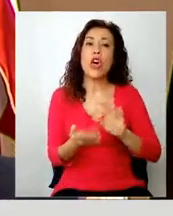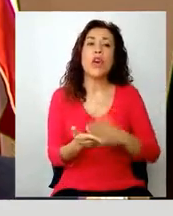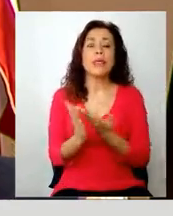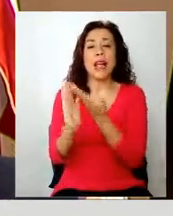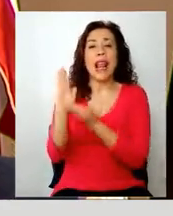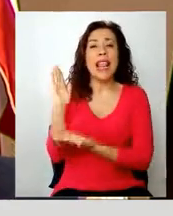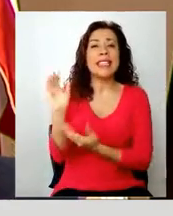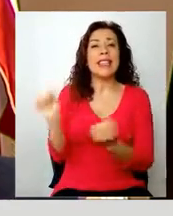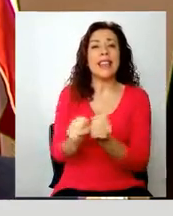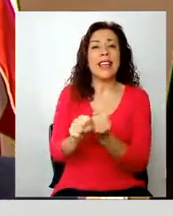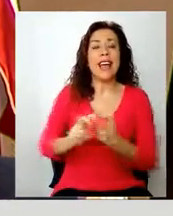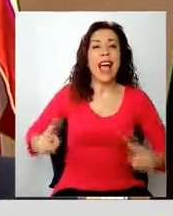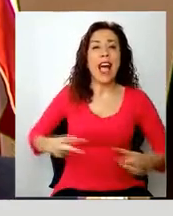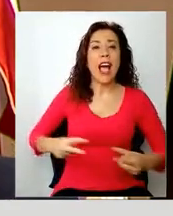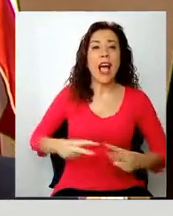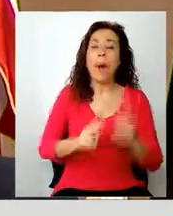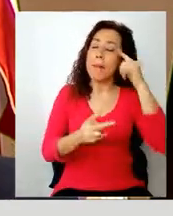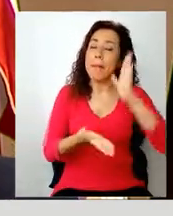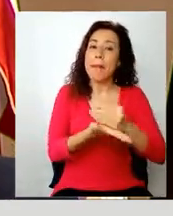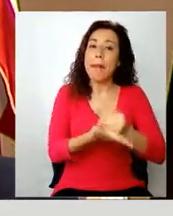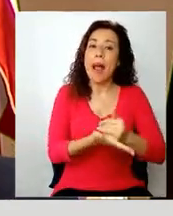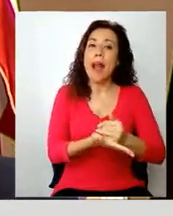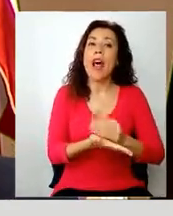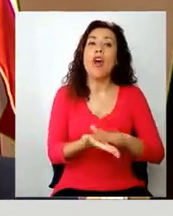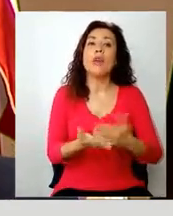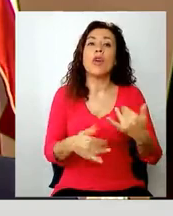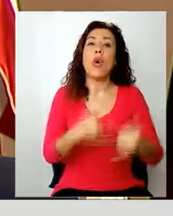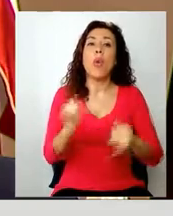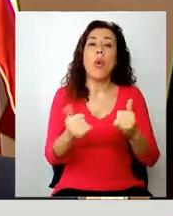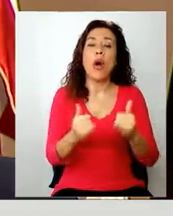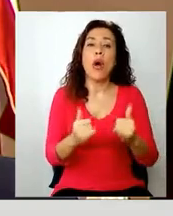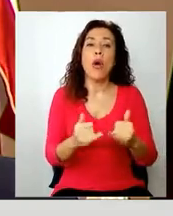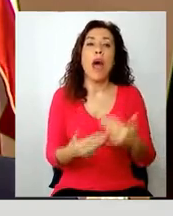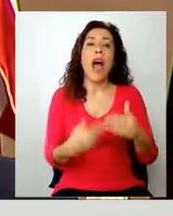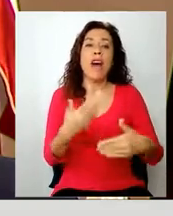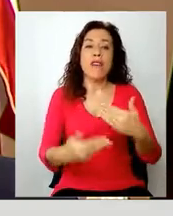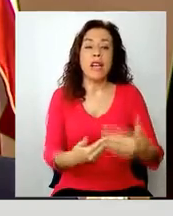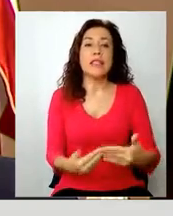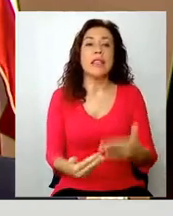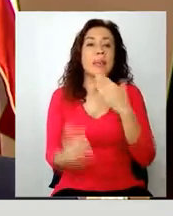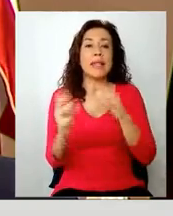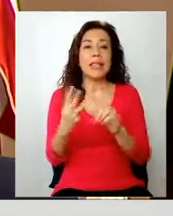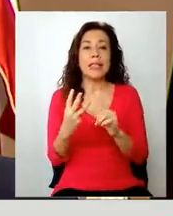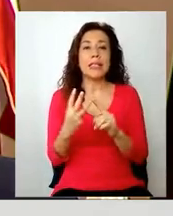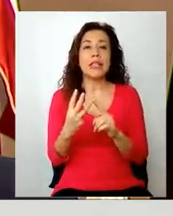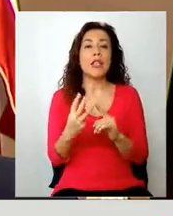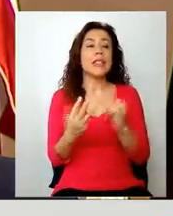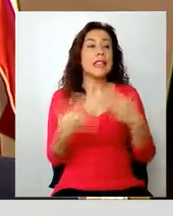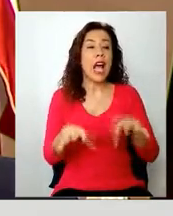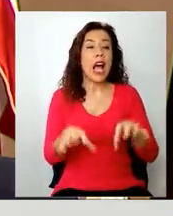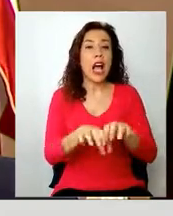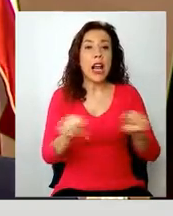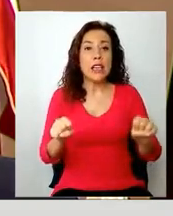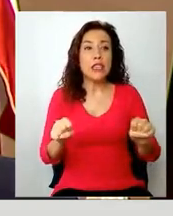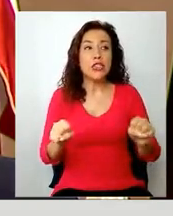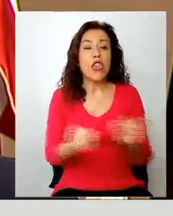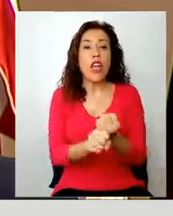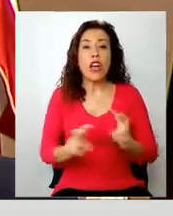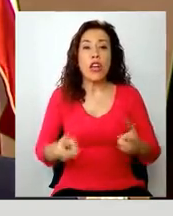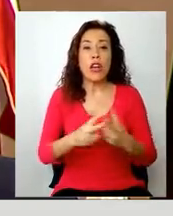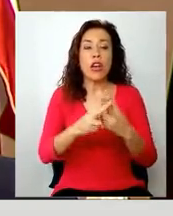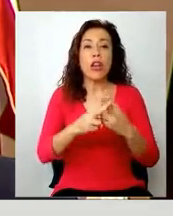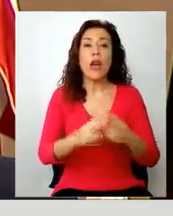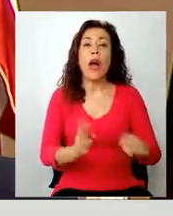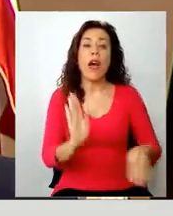planificadas para los juegos en su estado de avance particular En tercer lugar si se ha completado alguna de las obras de infraestructura programada hasta el momento